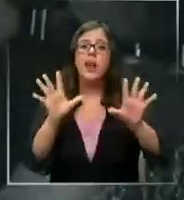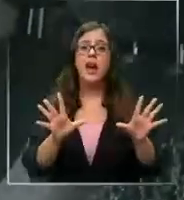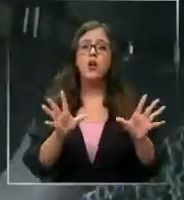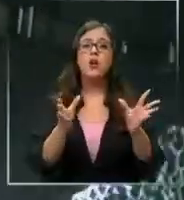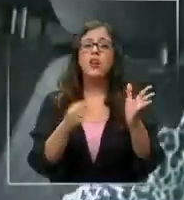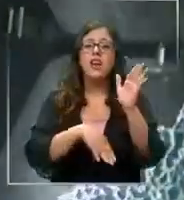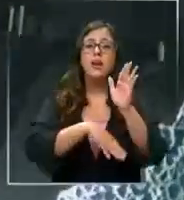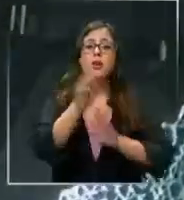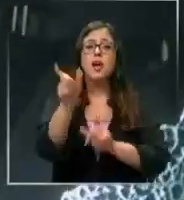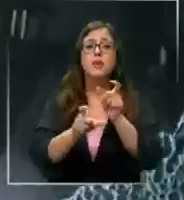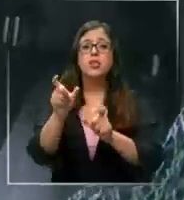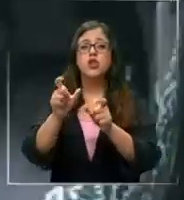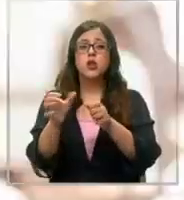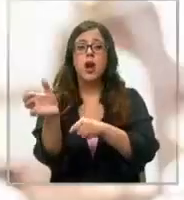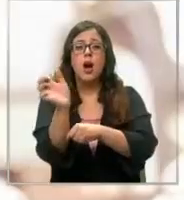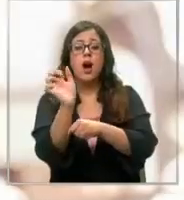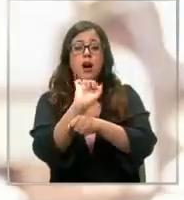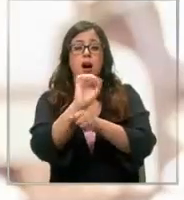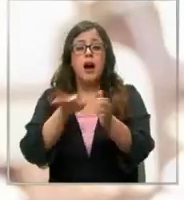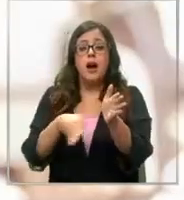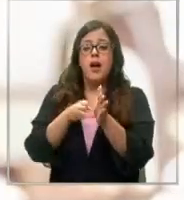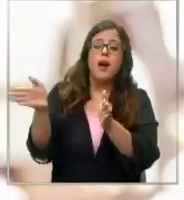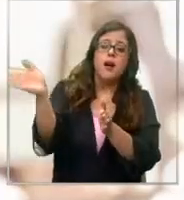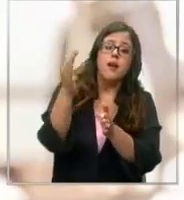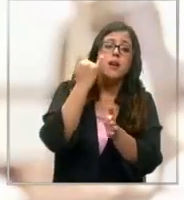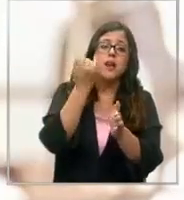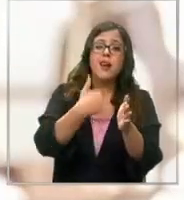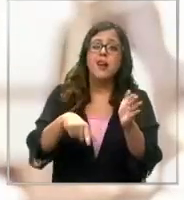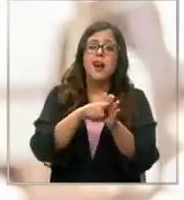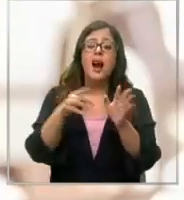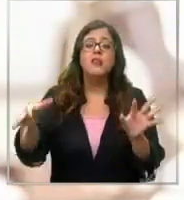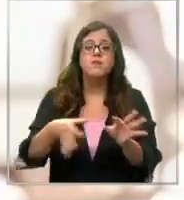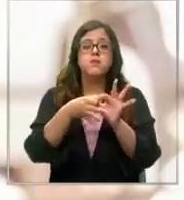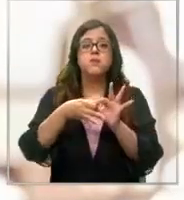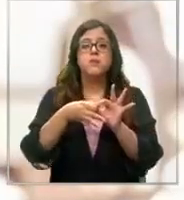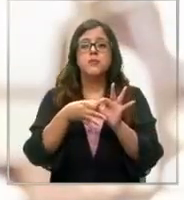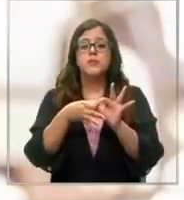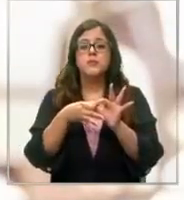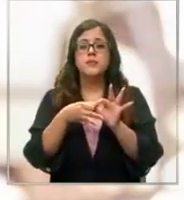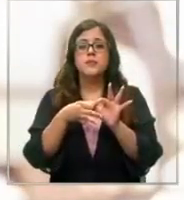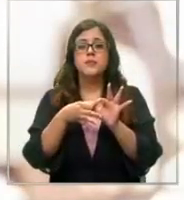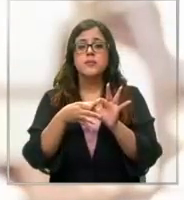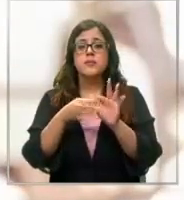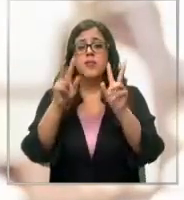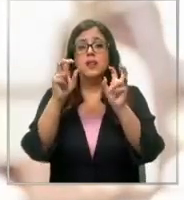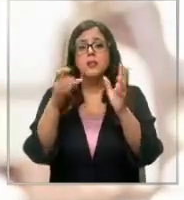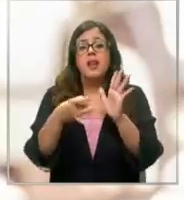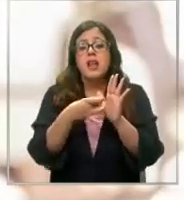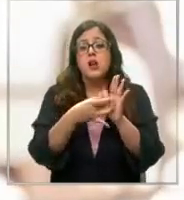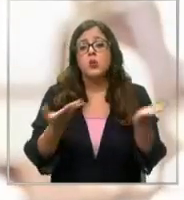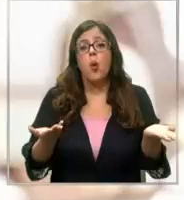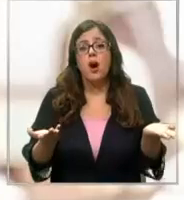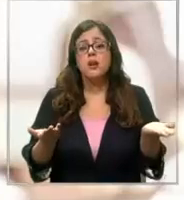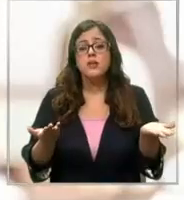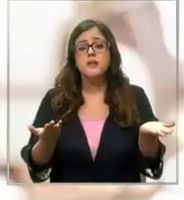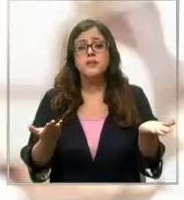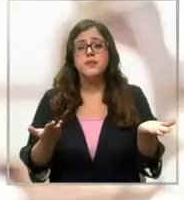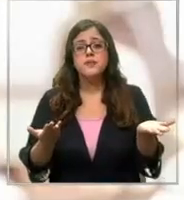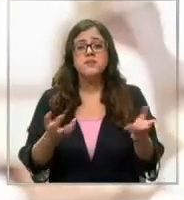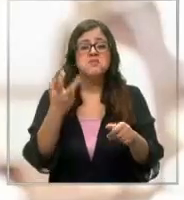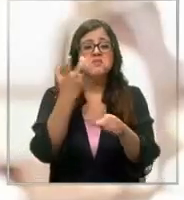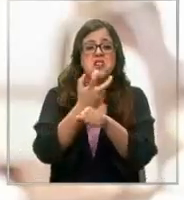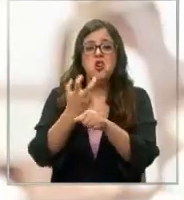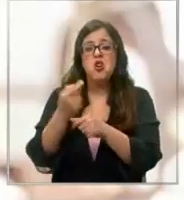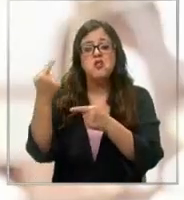muchos estacionadores ilegales están de alguna manera ligados a situaciones ilegales y de